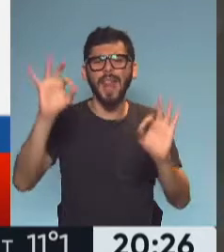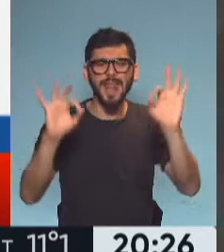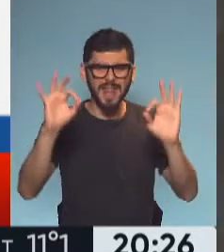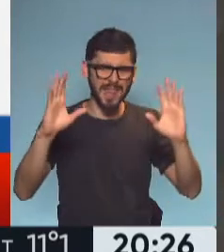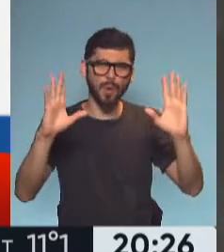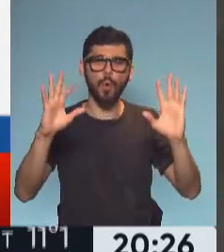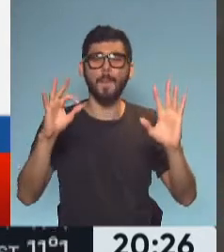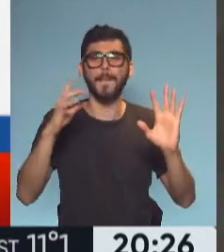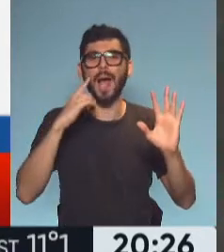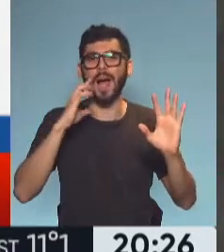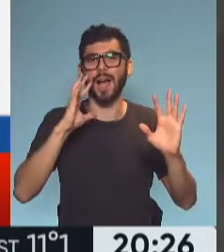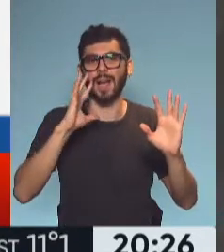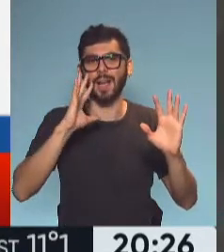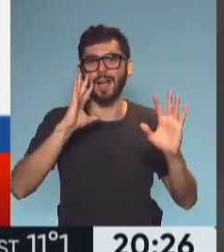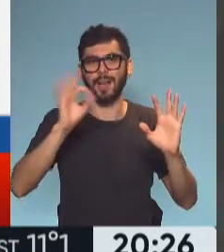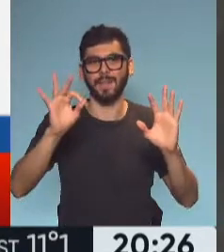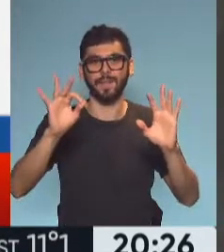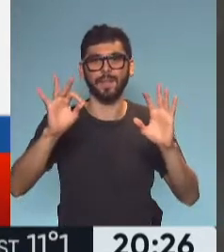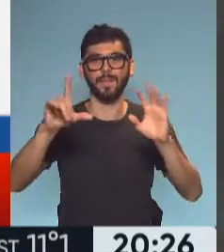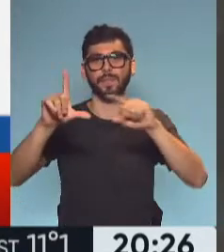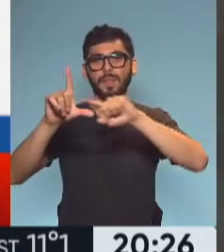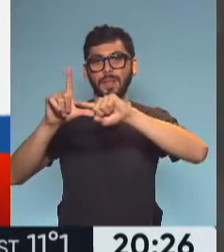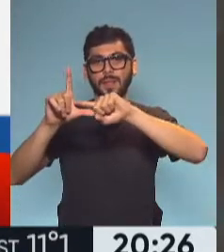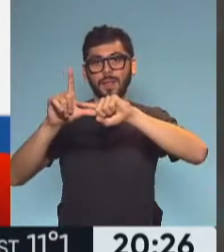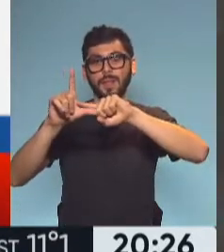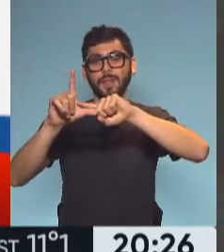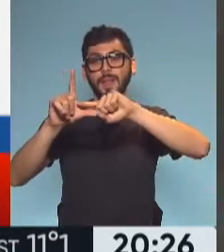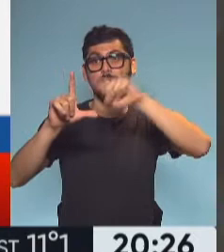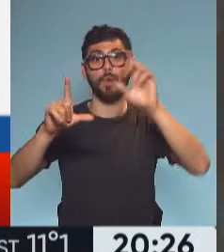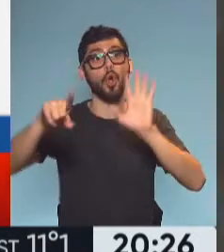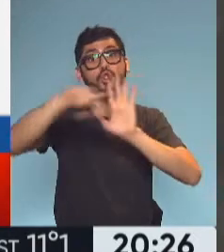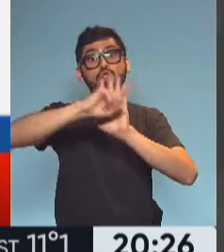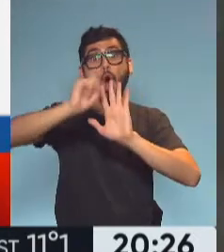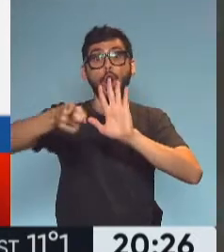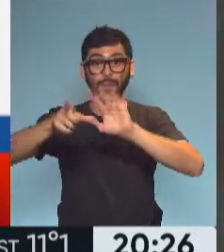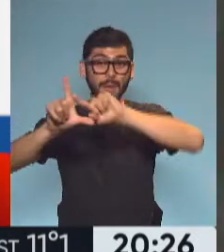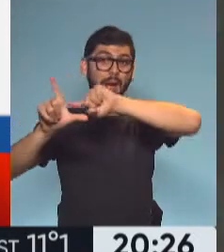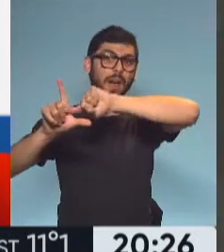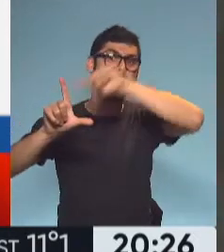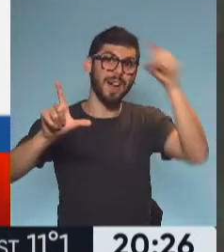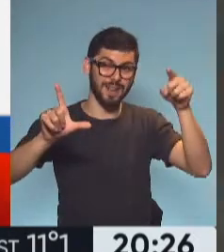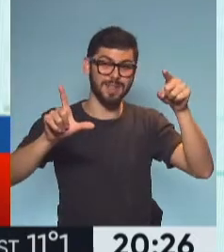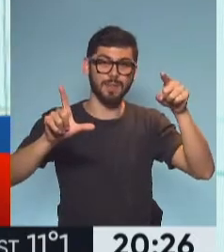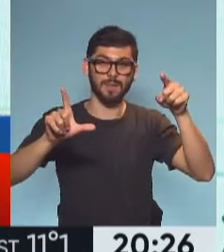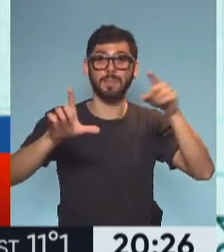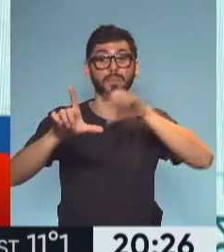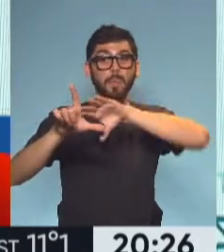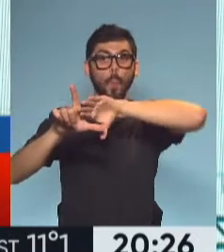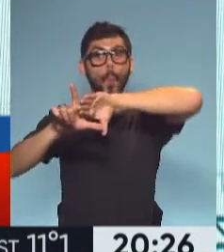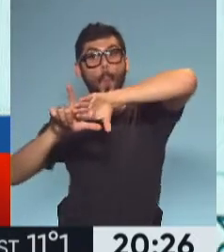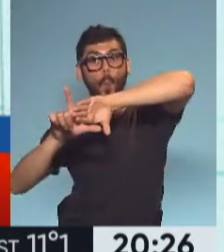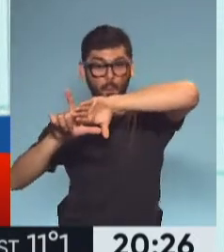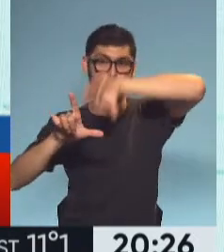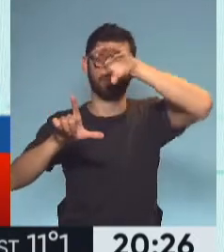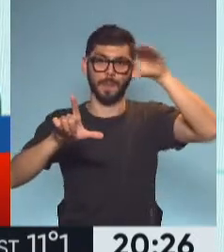poder ver el efecto, digamos, de la aplicación de una norma. Muy bien. Anuncian la restricción de